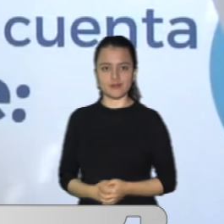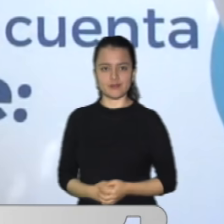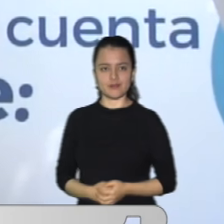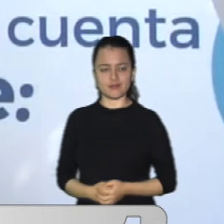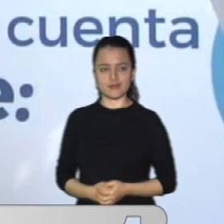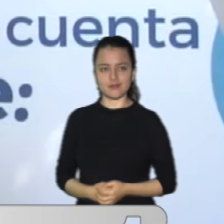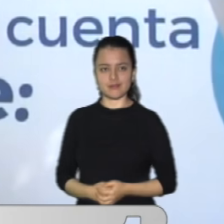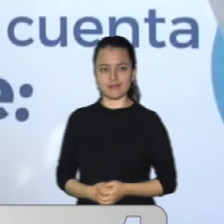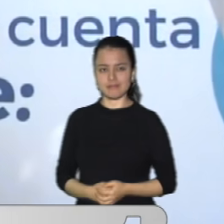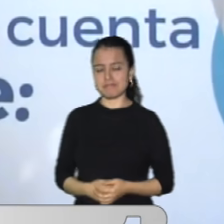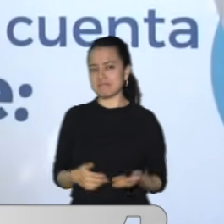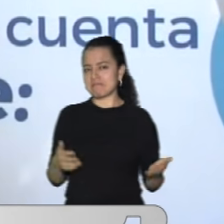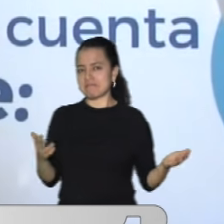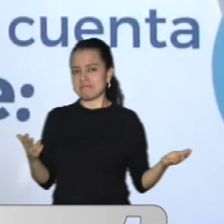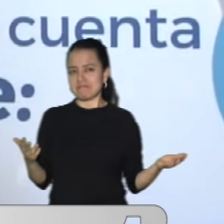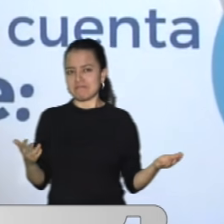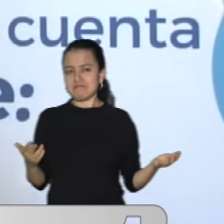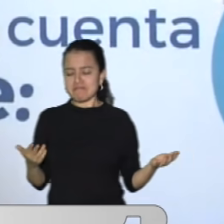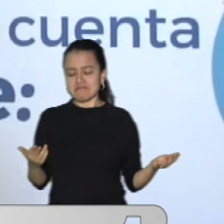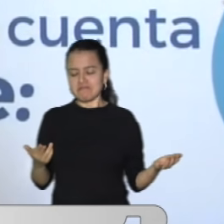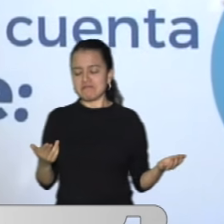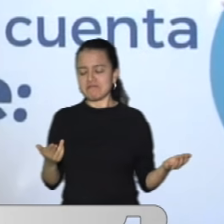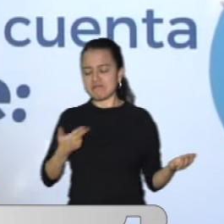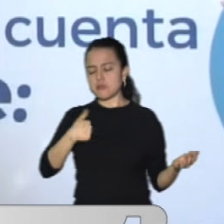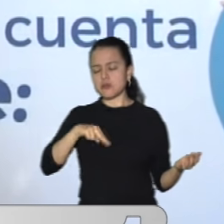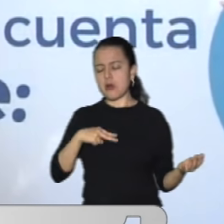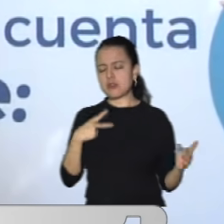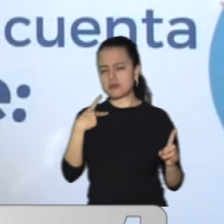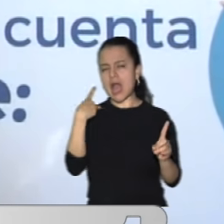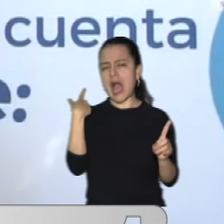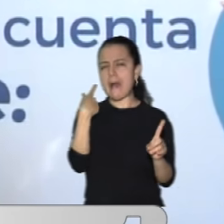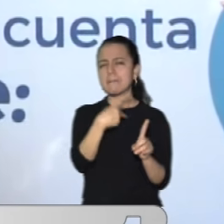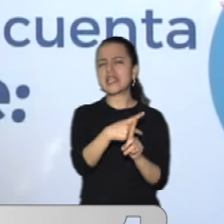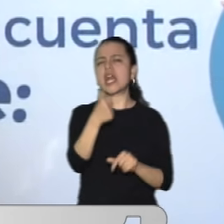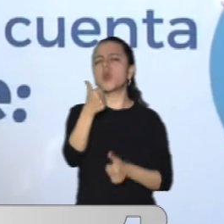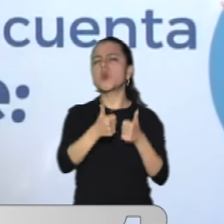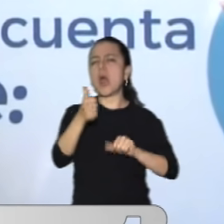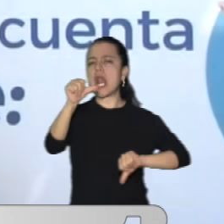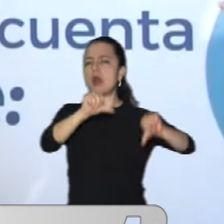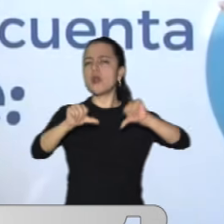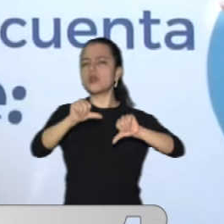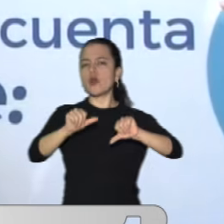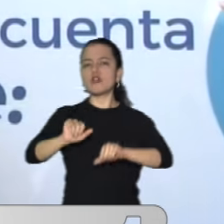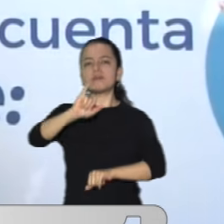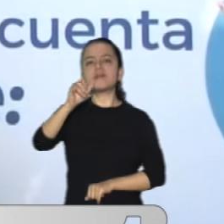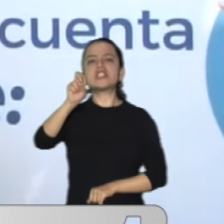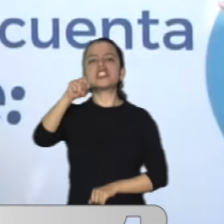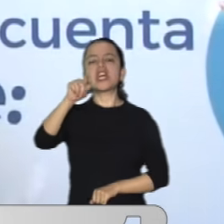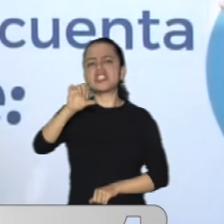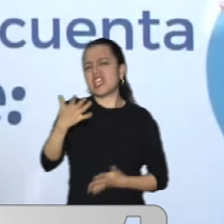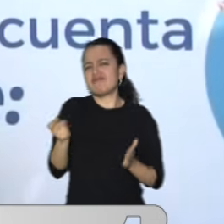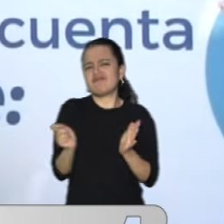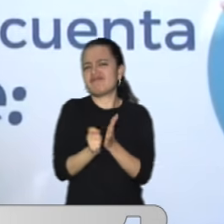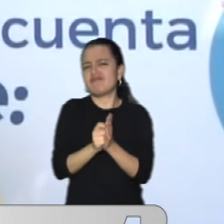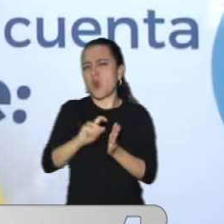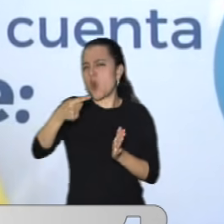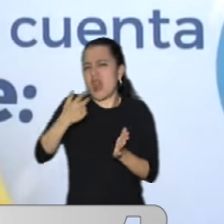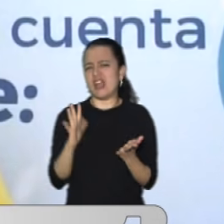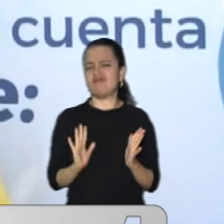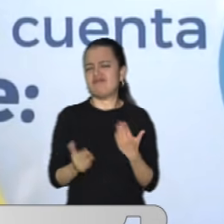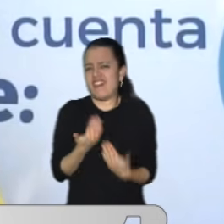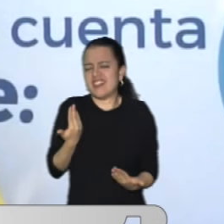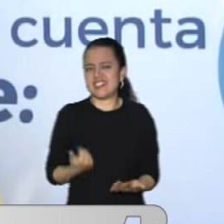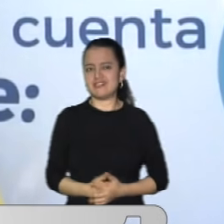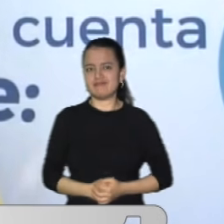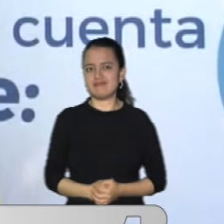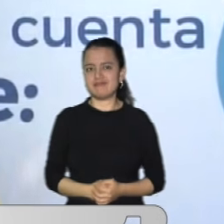vamos a aplicar la vacuna de Janssen, que de una manera ágil y rápida,